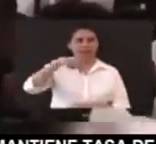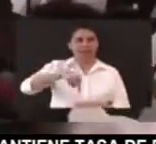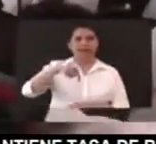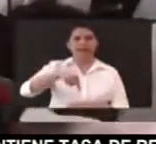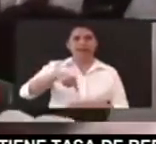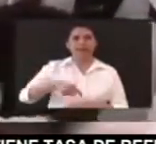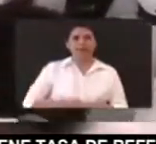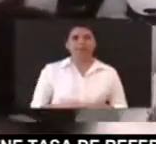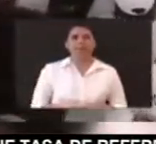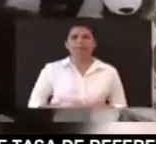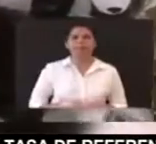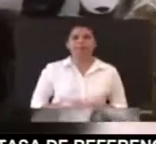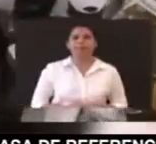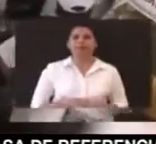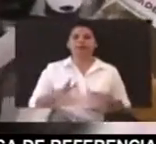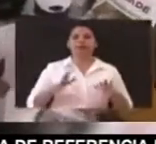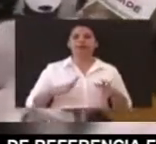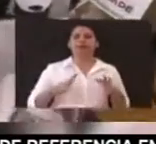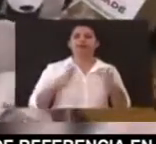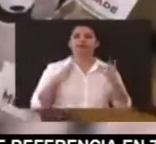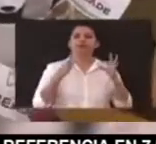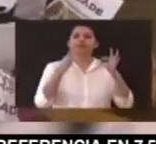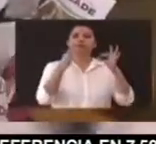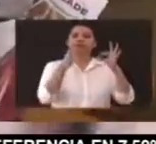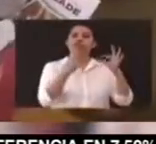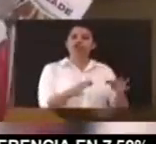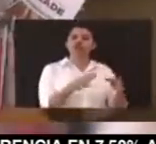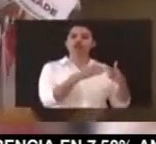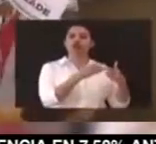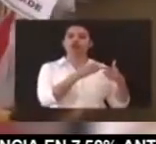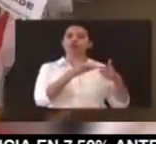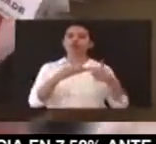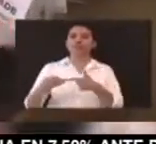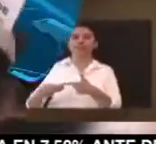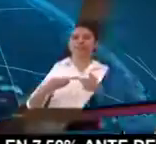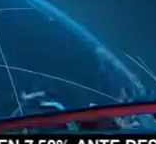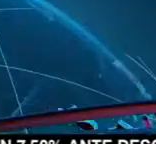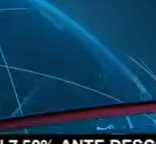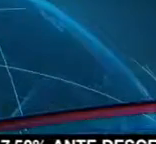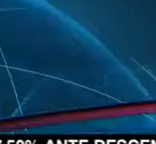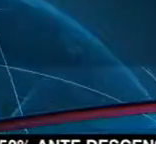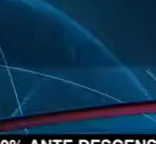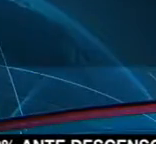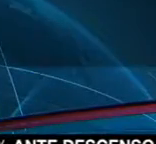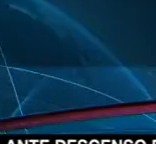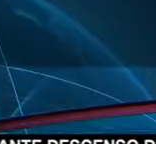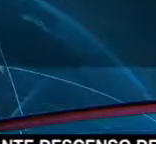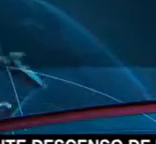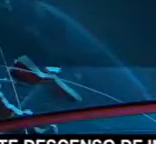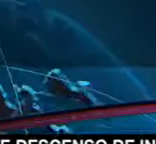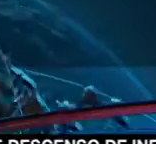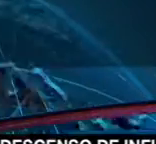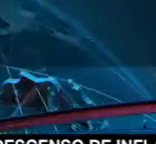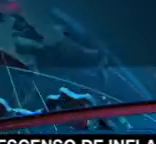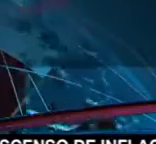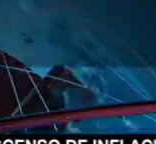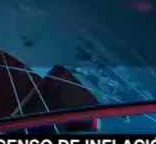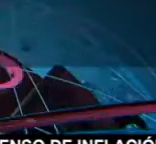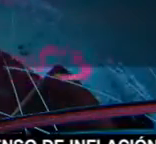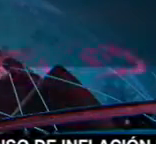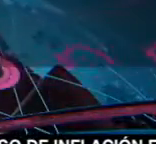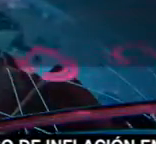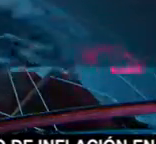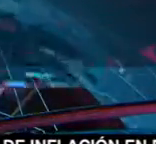la prioridad serían las mujeres, lo que significa que daría seguridad social para el trabajo en el hogar. Mientras que Margarita Zavala,